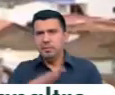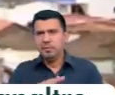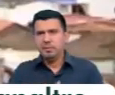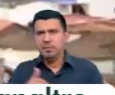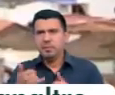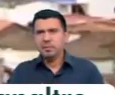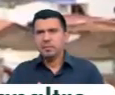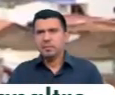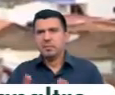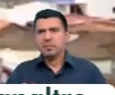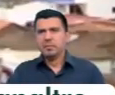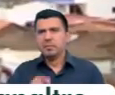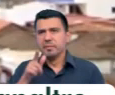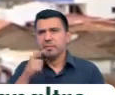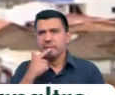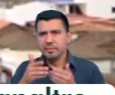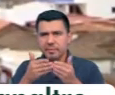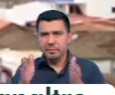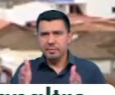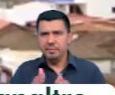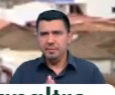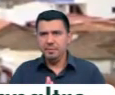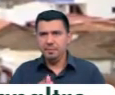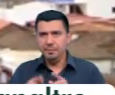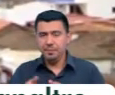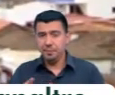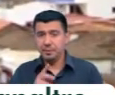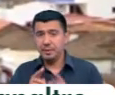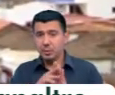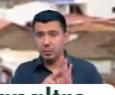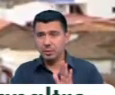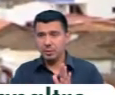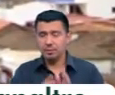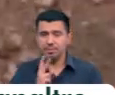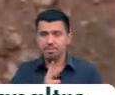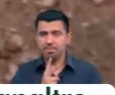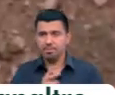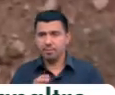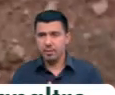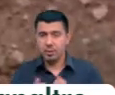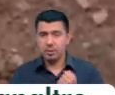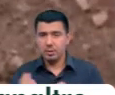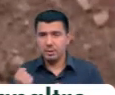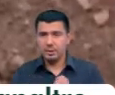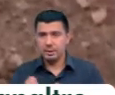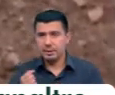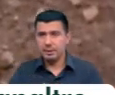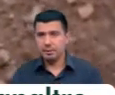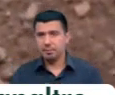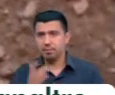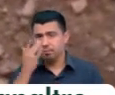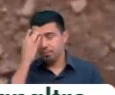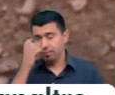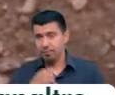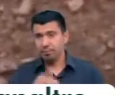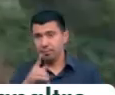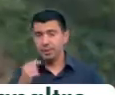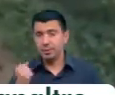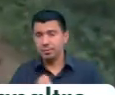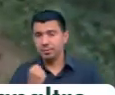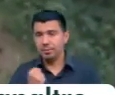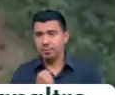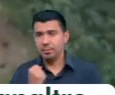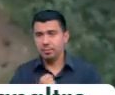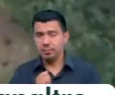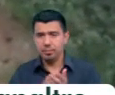tarde estará habilitado el paso con alguna restricción para los vehículos especialmente porque se va a seguir trabajando